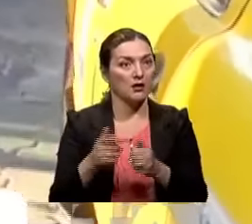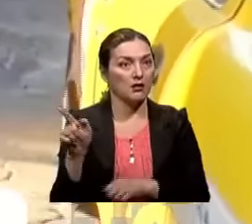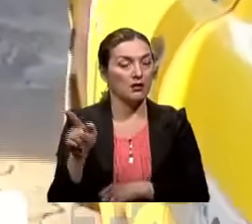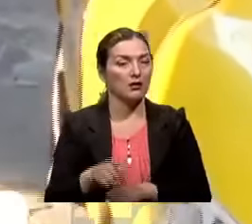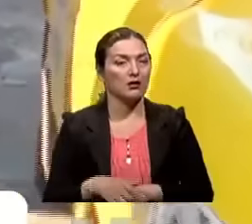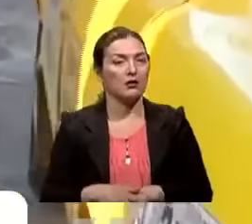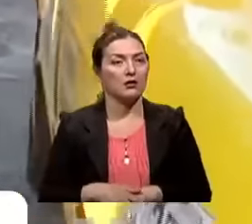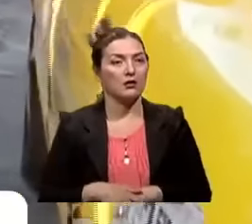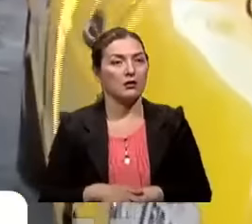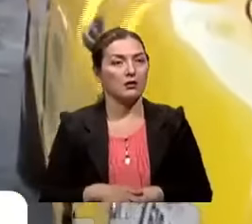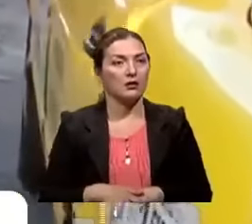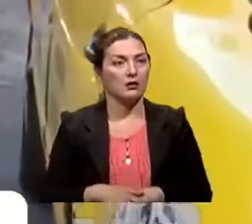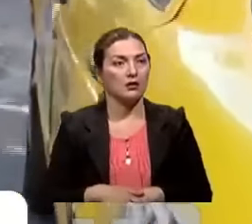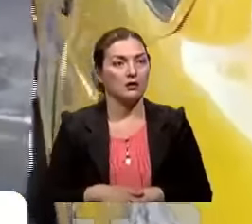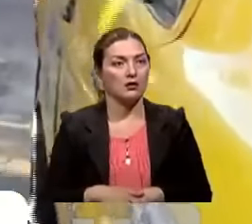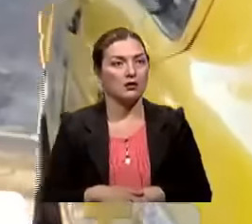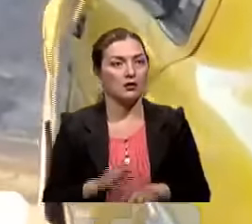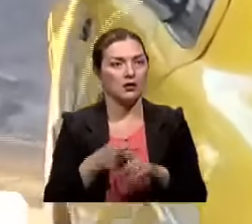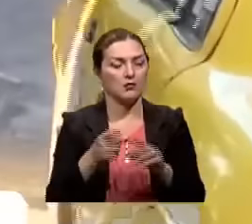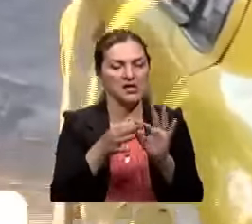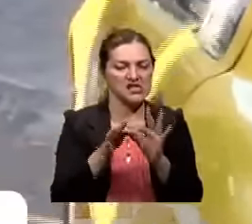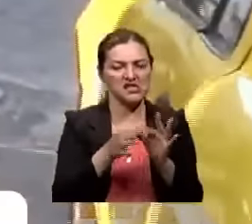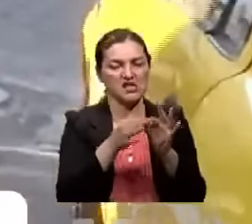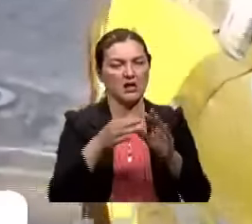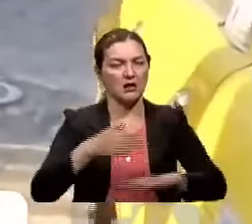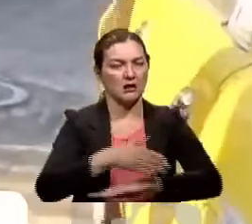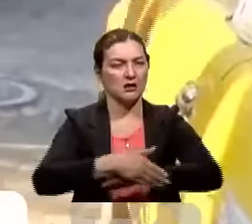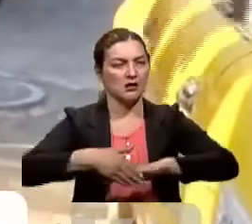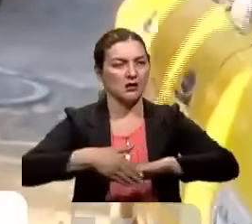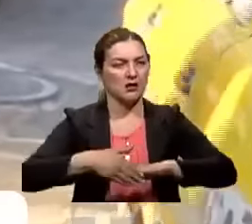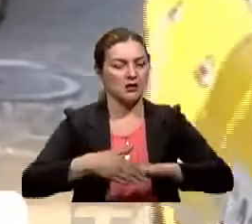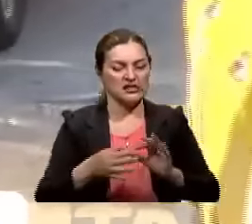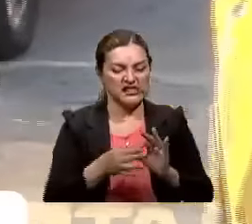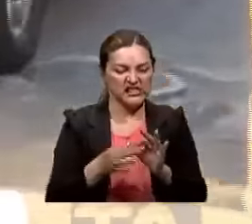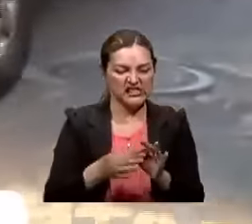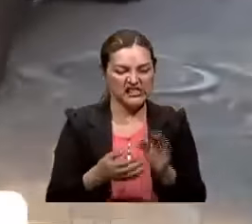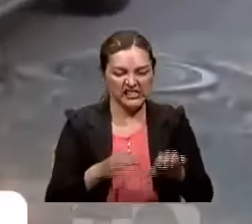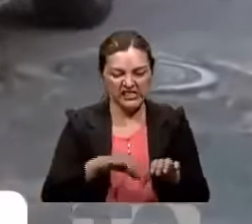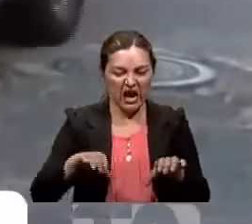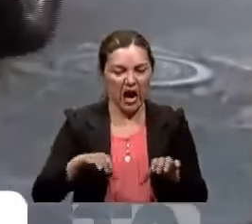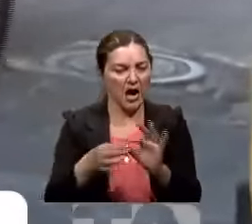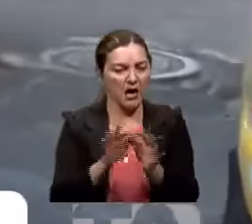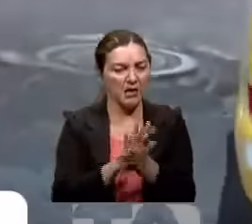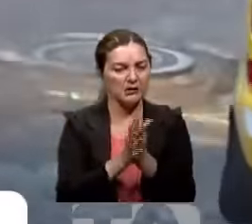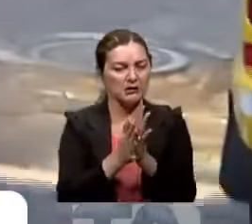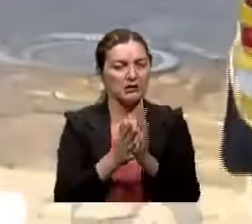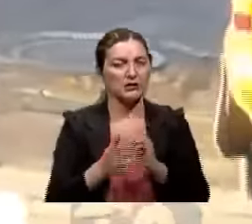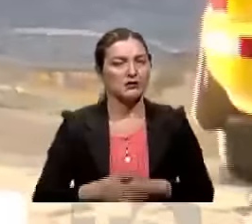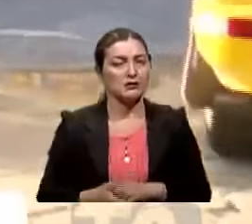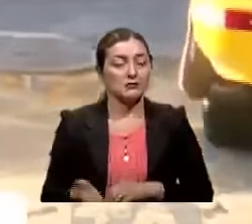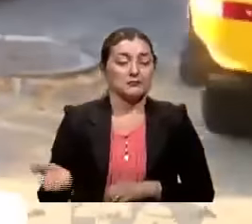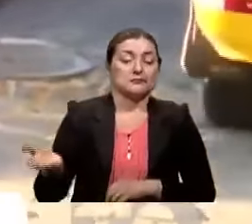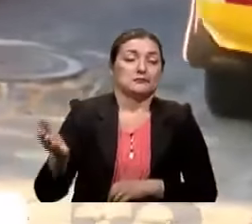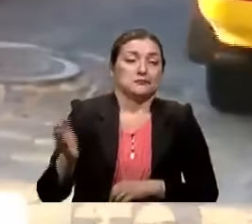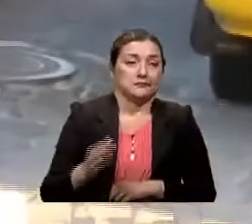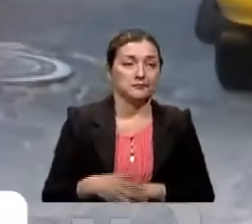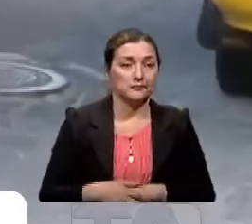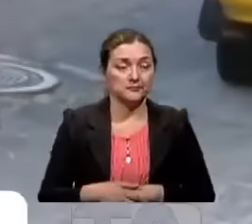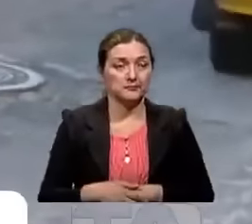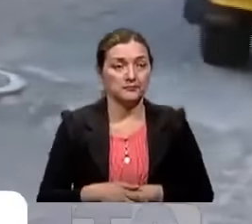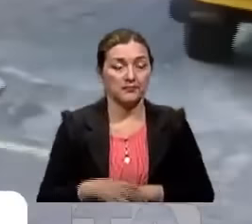me preocupa es que son varias las intervenciones que están haciendo en las calles y no dejan reparado. Sí, ahí están arreglando